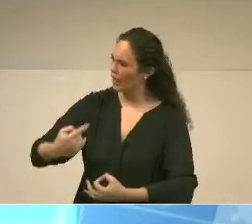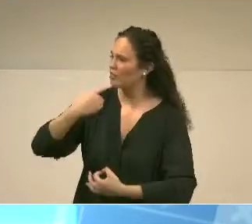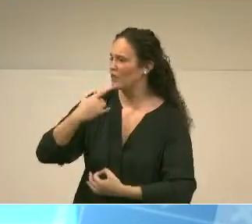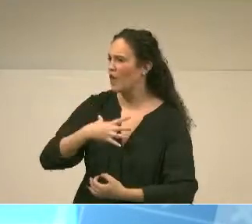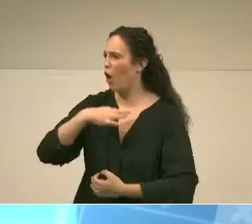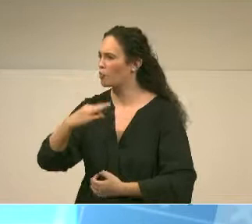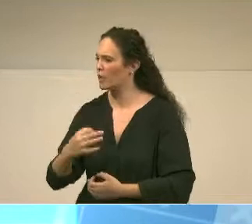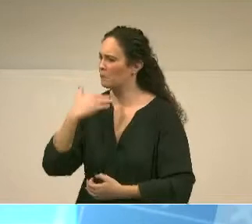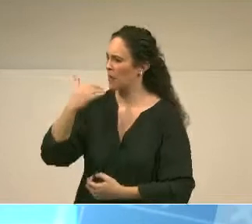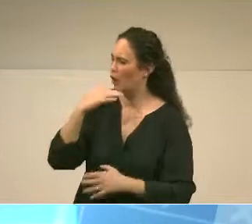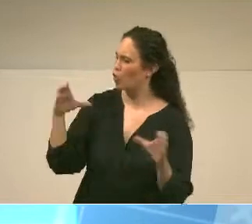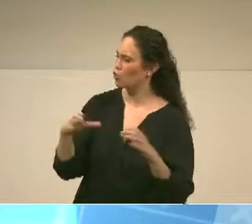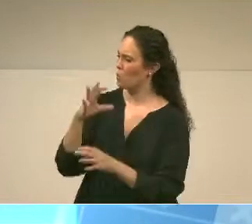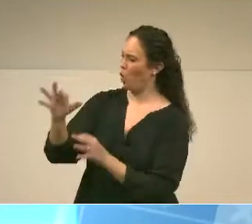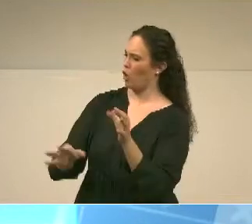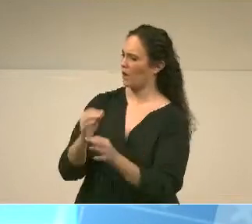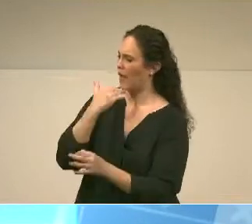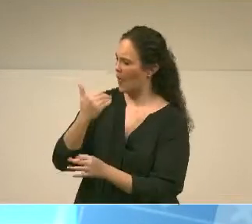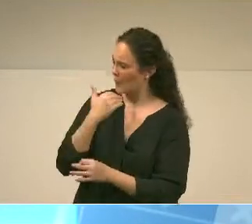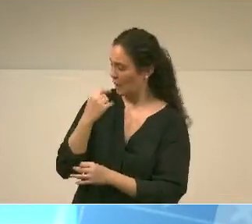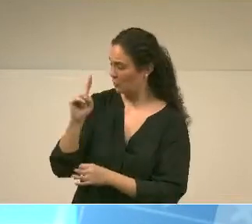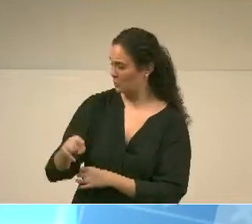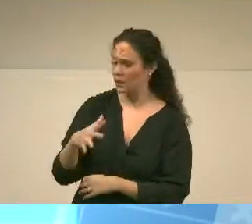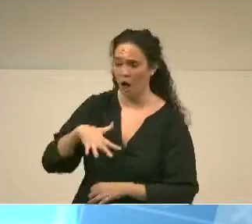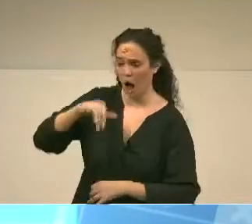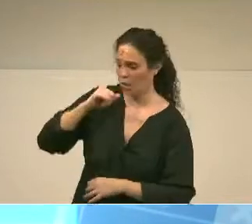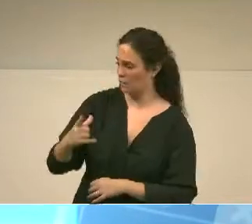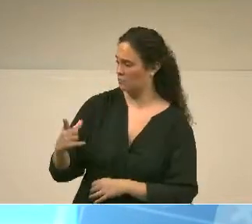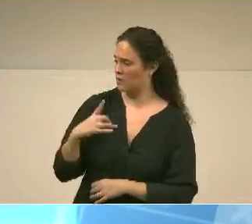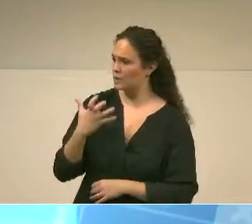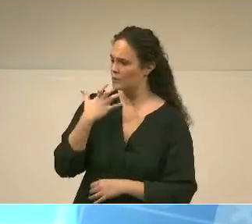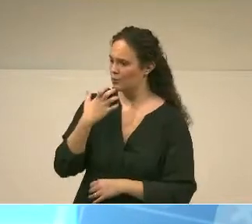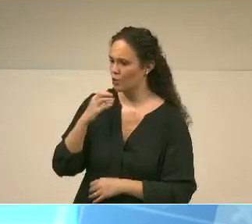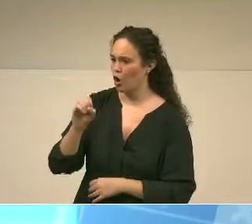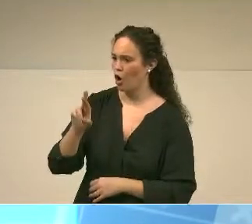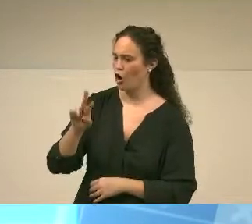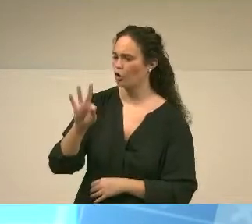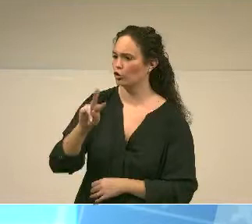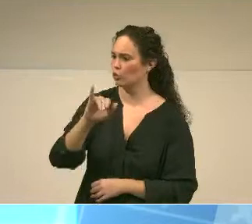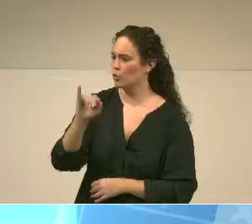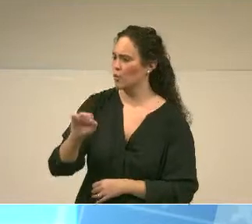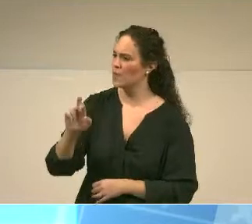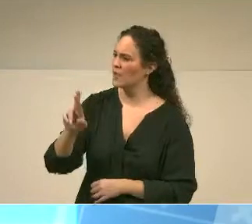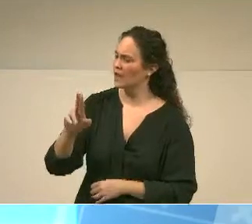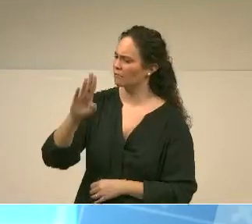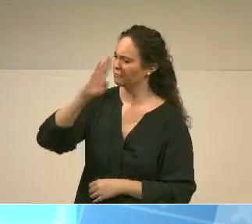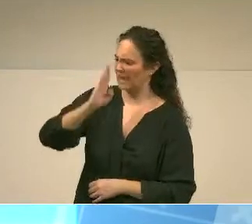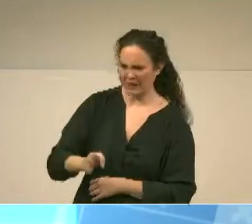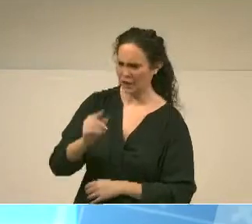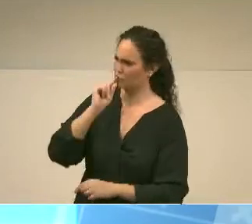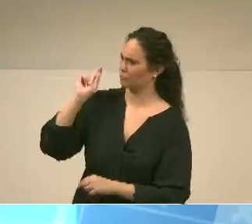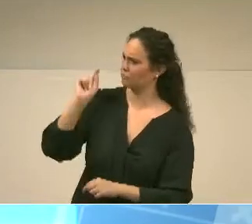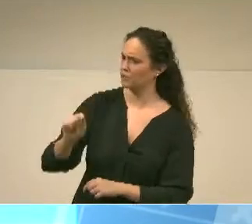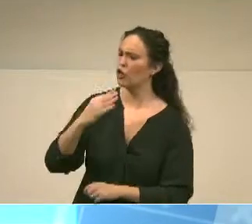Horas, pues personas como Antonio Ortuzar han apuntado concretamente a